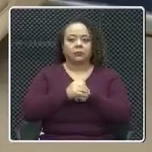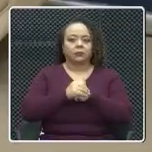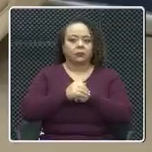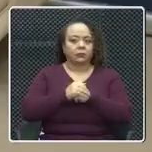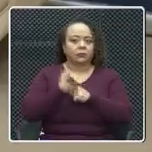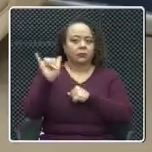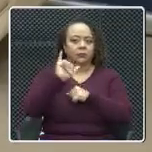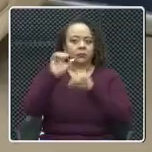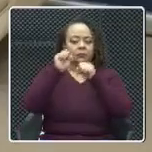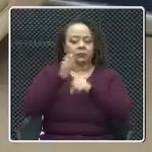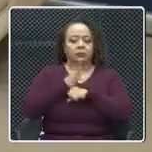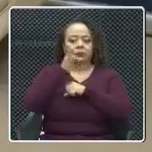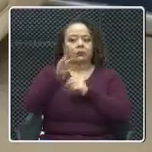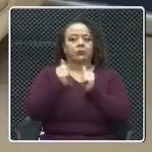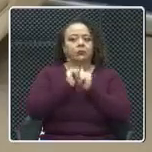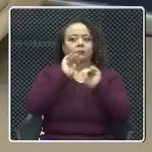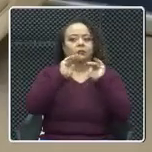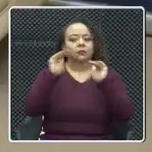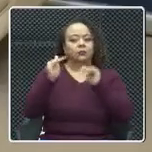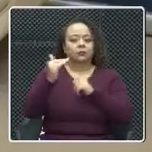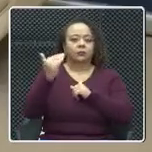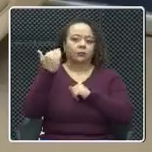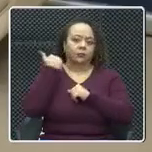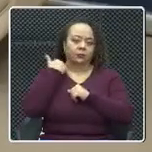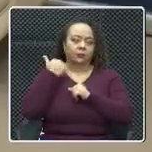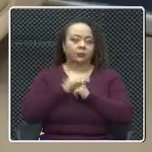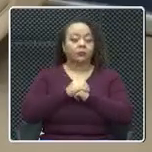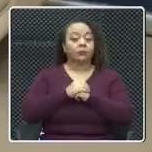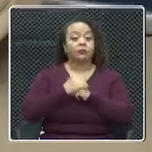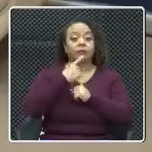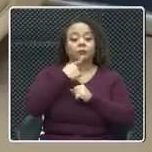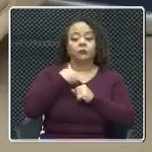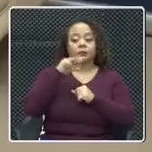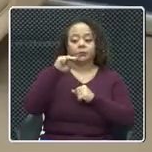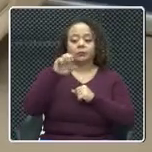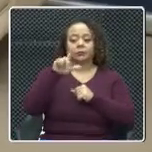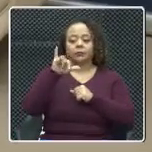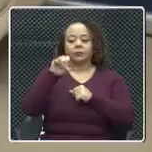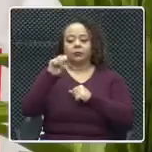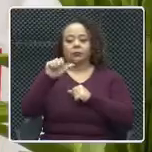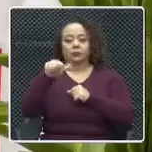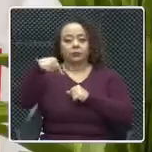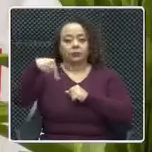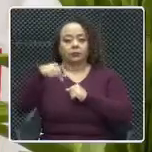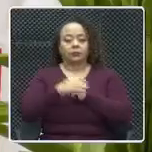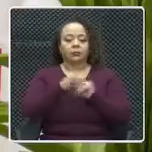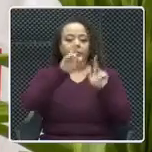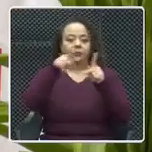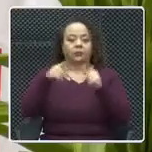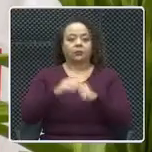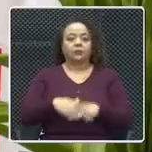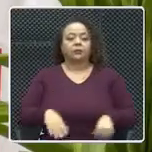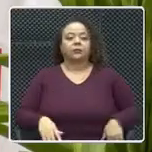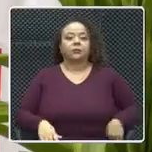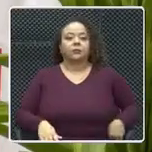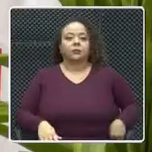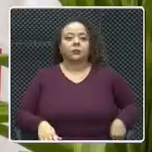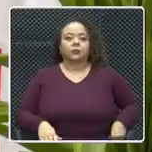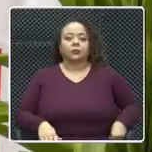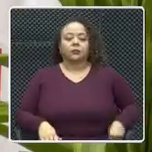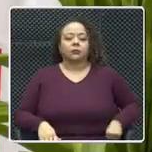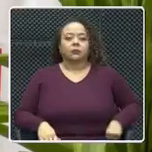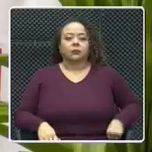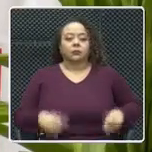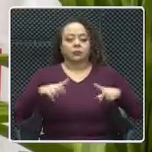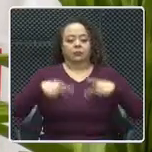perfecto. Igual pueden ir con su aviso de accidente. Ok. Nos dice Melisa Quesada, la persona está